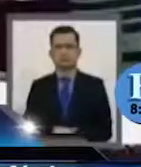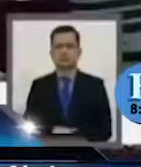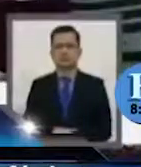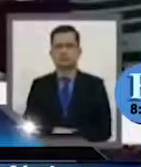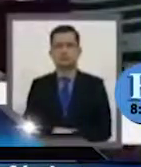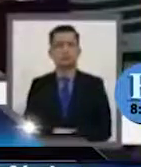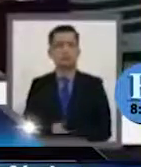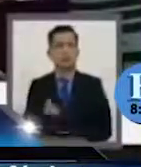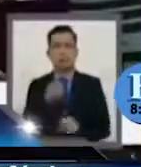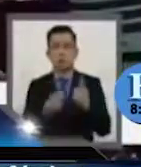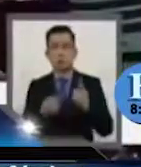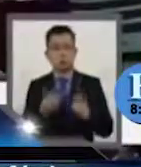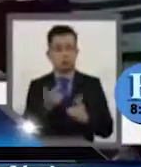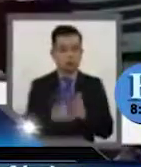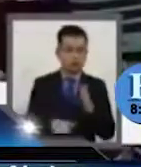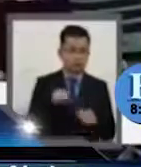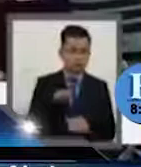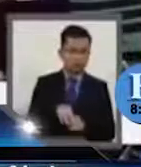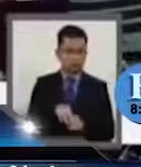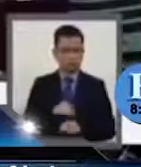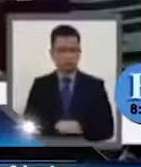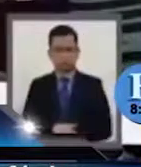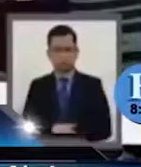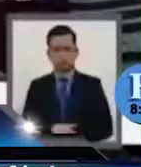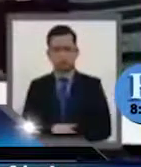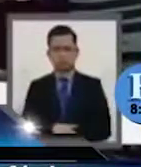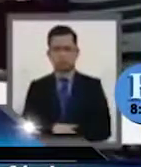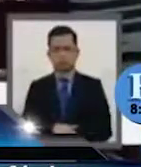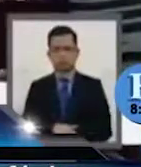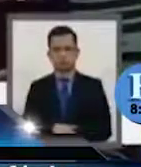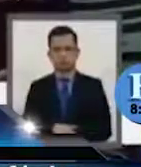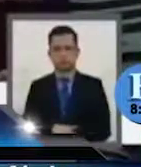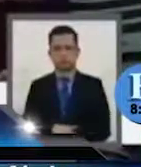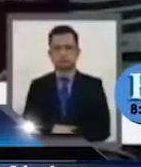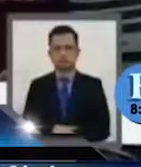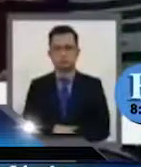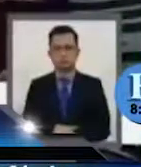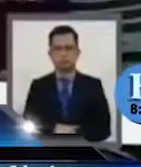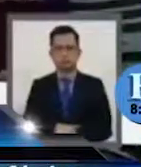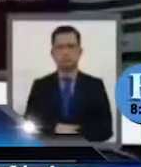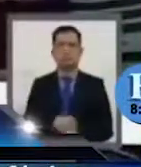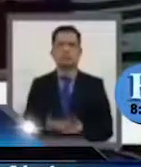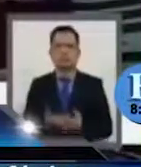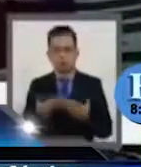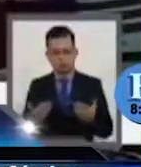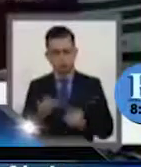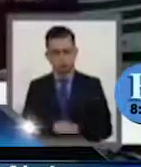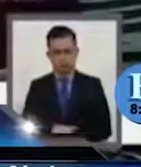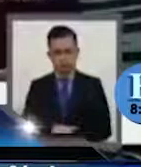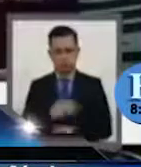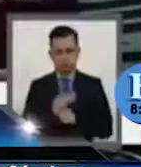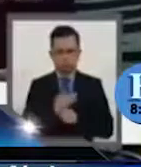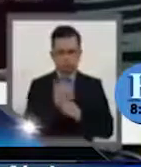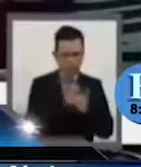otros partidos, que pudiéramos trabajar en conferencia, es decir, en coordinación con el Senado de la República, para poder actualizarla. Lamentablemente